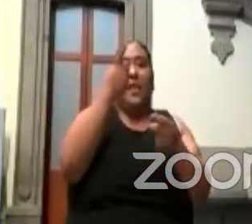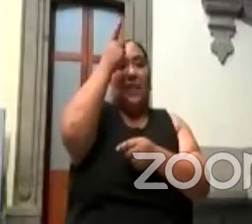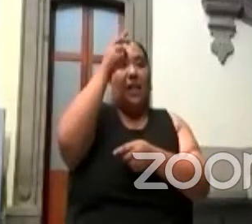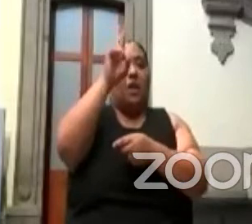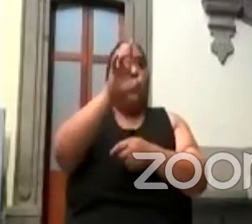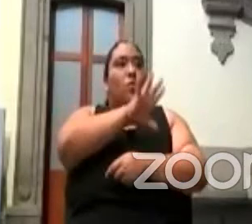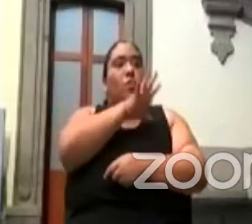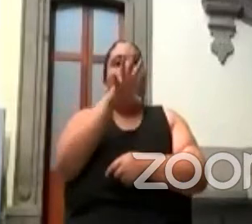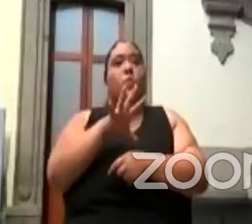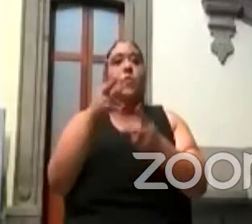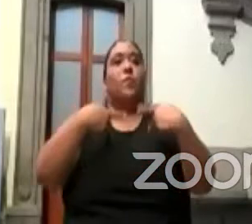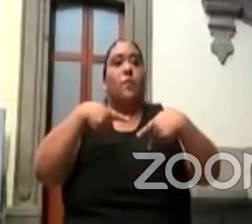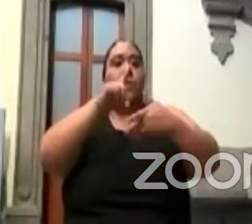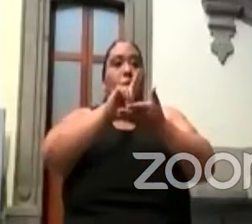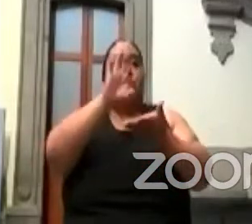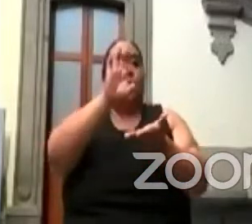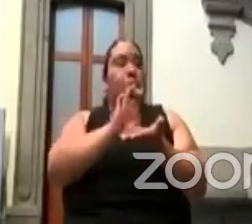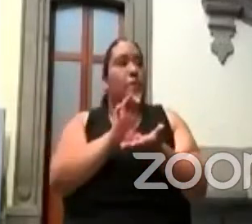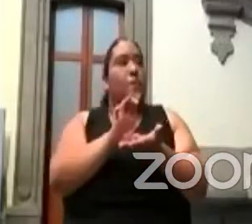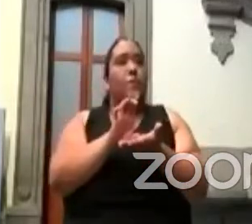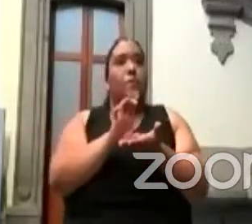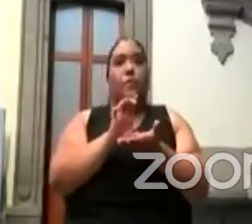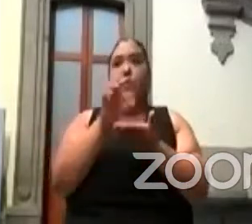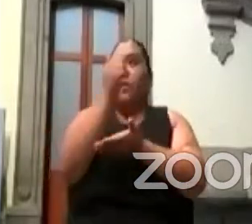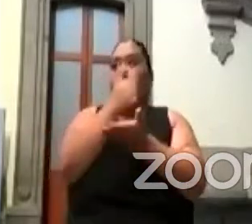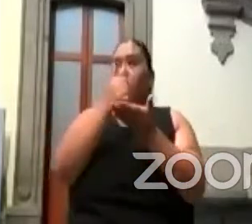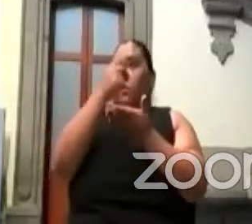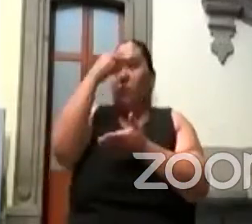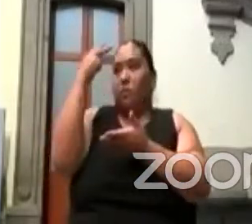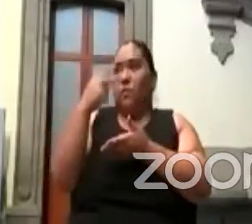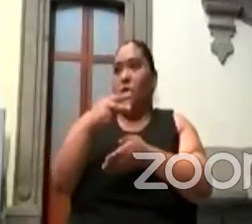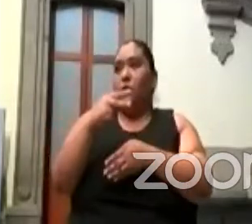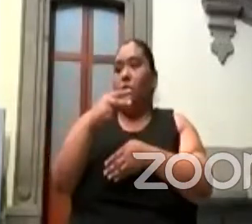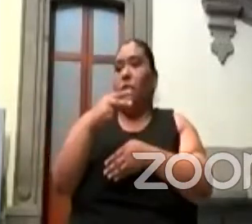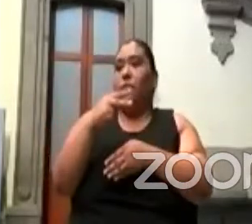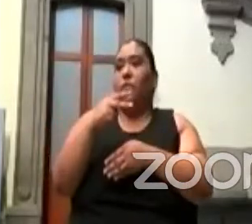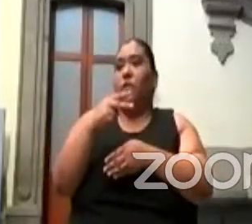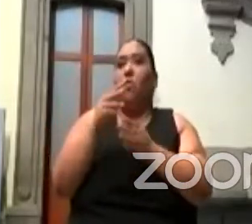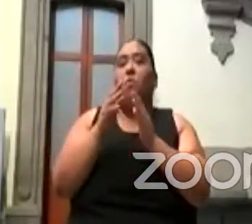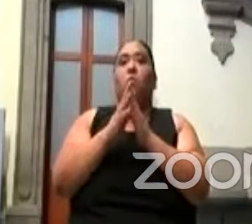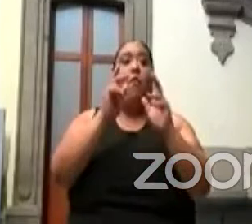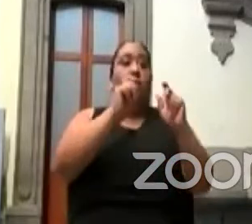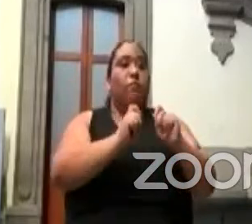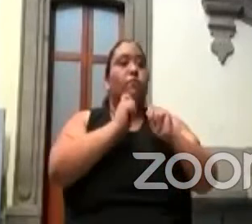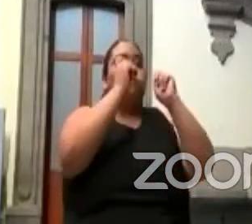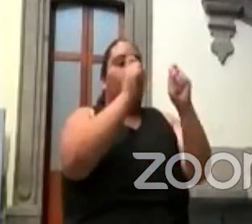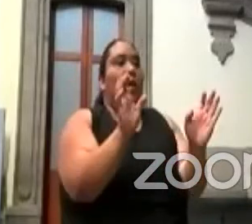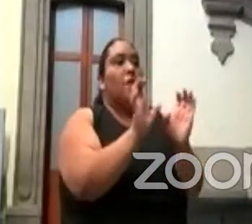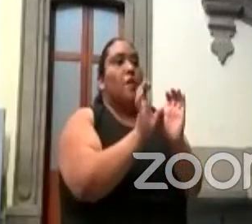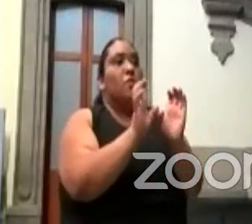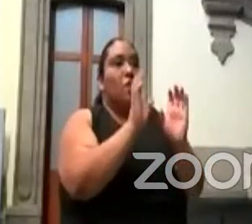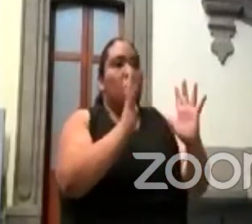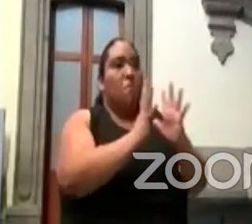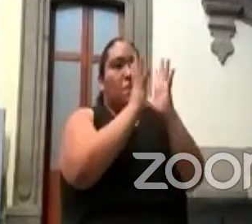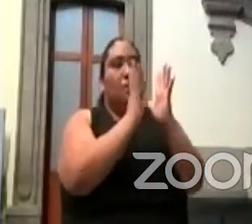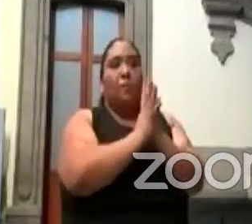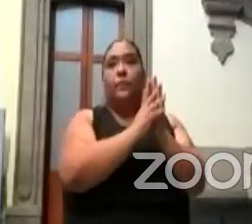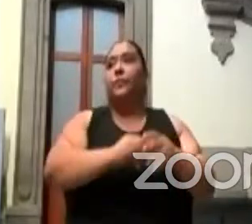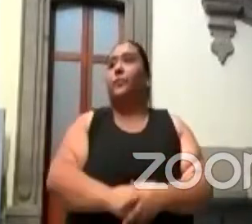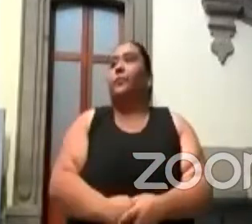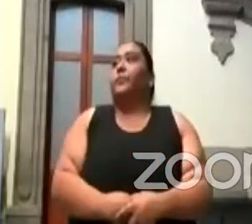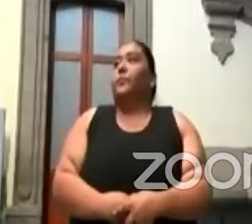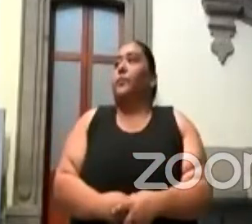general del Instituto de las Personas con Discapacidad de la Ciudad de México, haga la entrega de la constancia de participación.